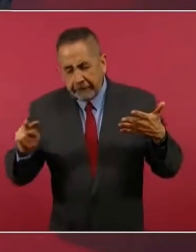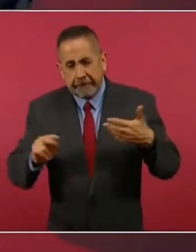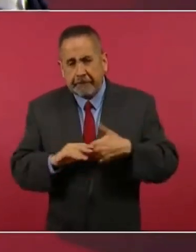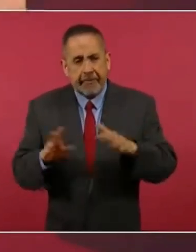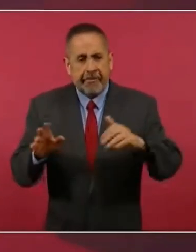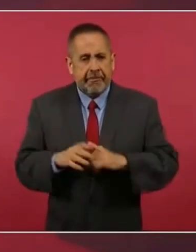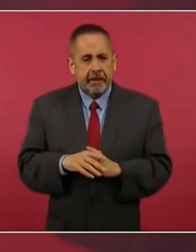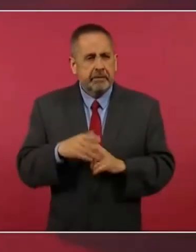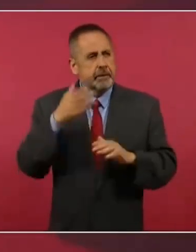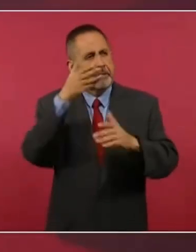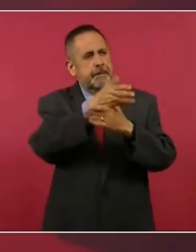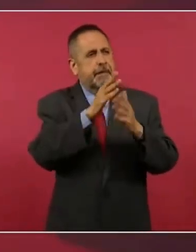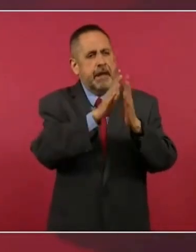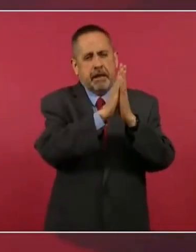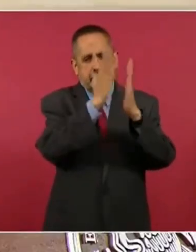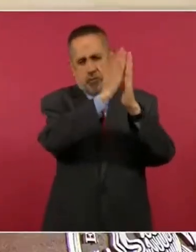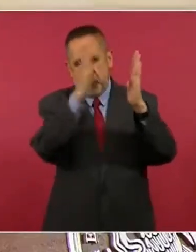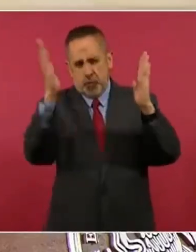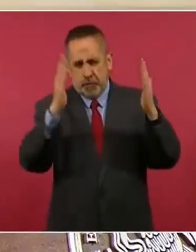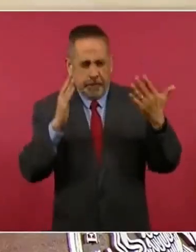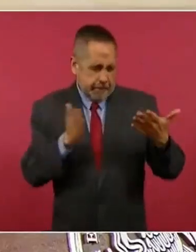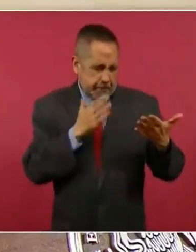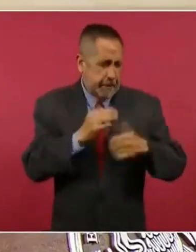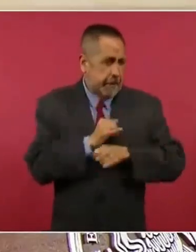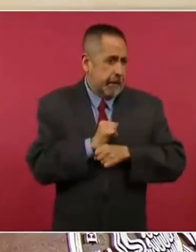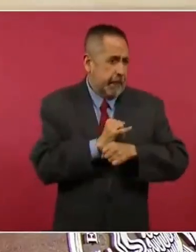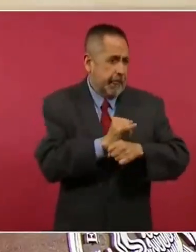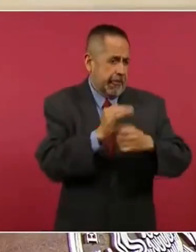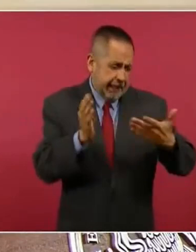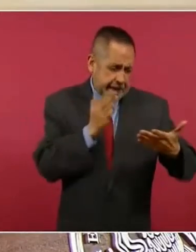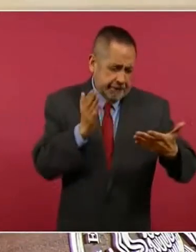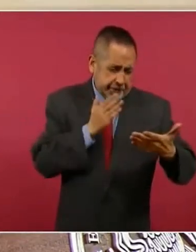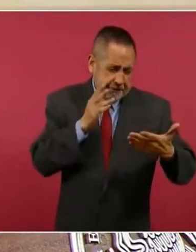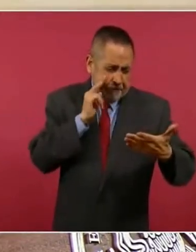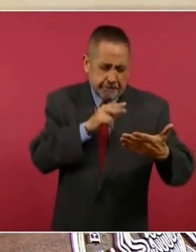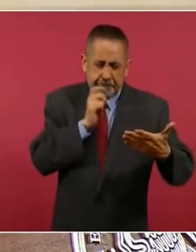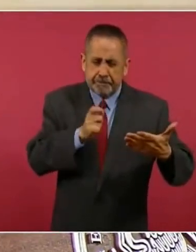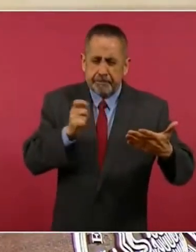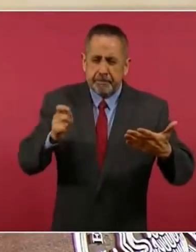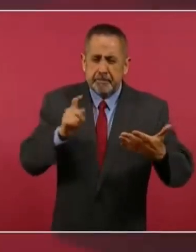va a una hemeroteca y hace una investigación